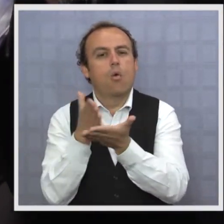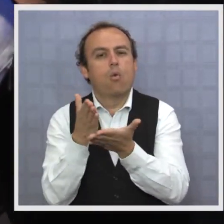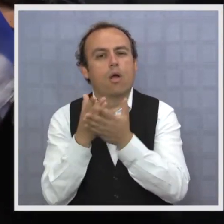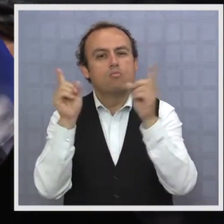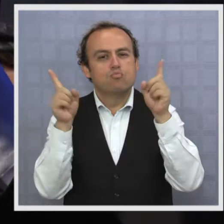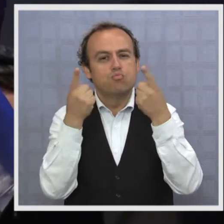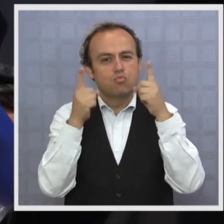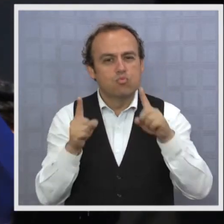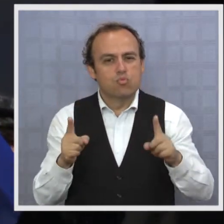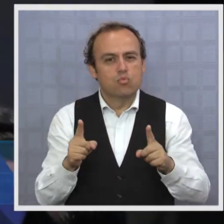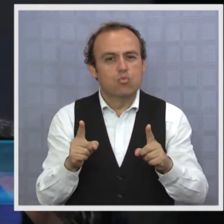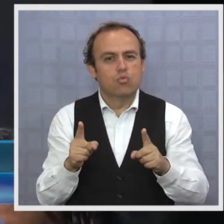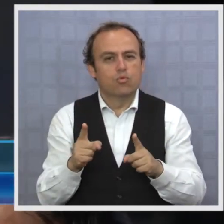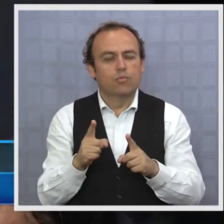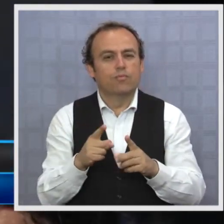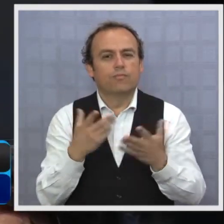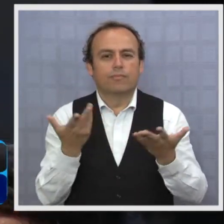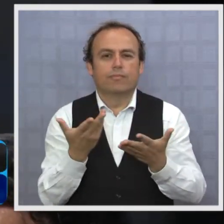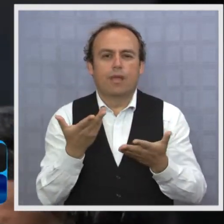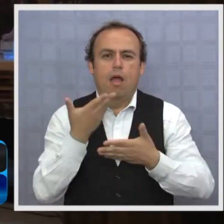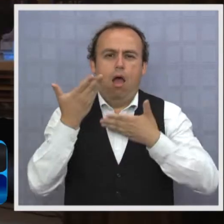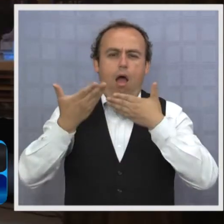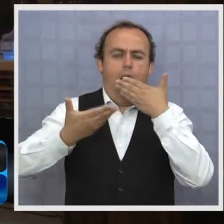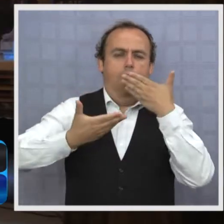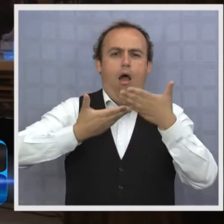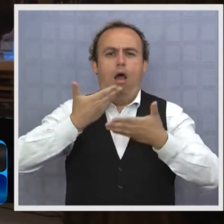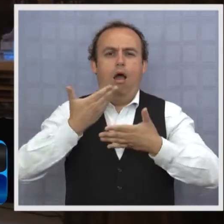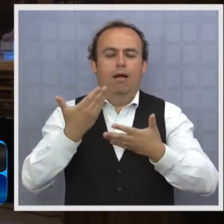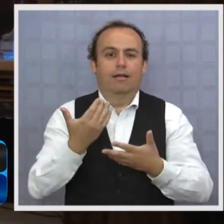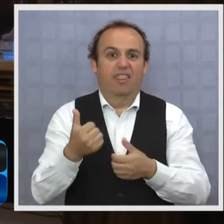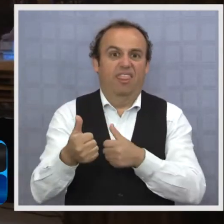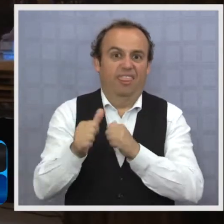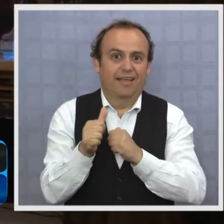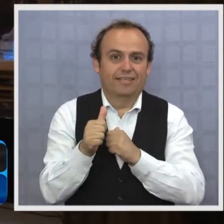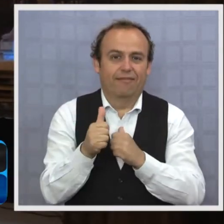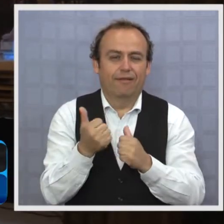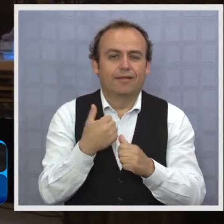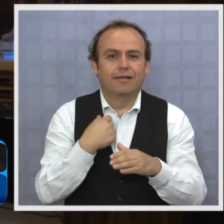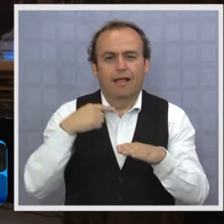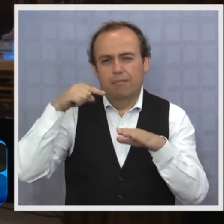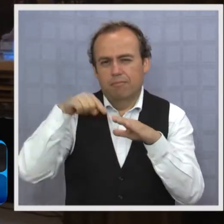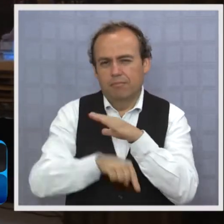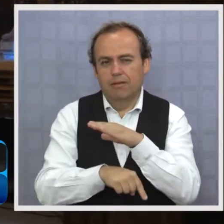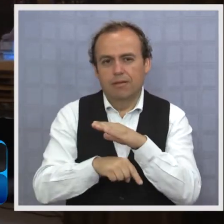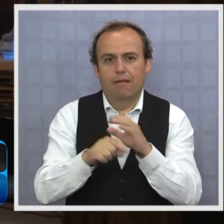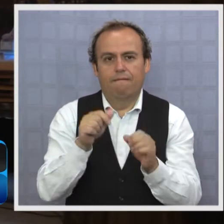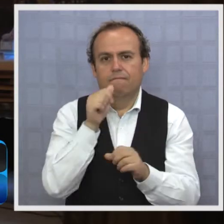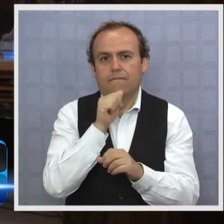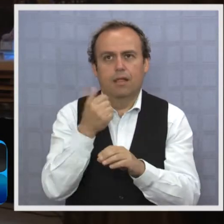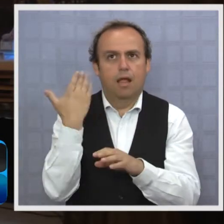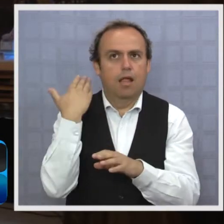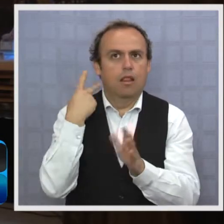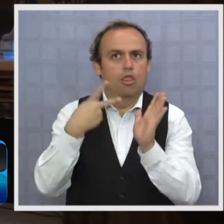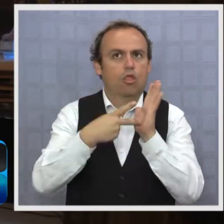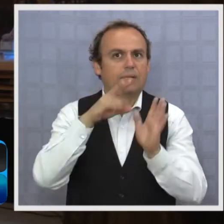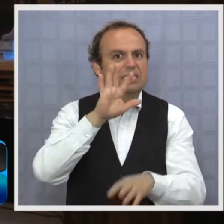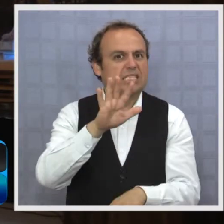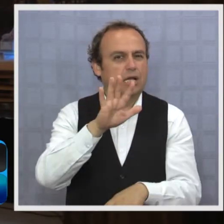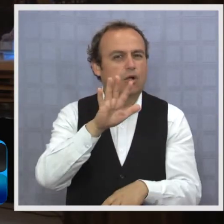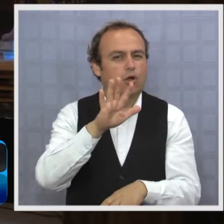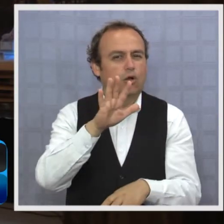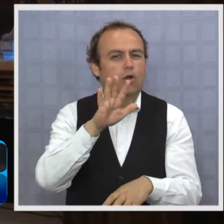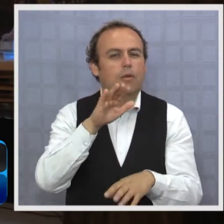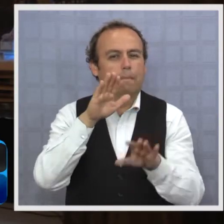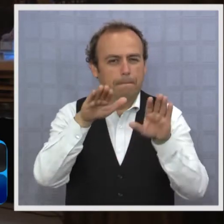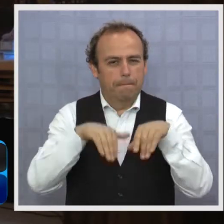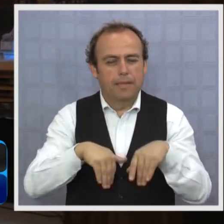de Música acometen semejante desafío. No habíamos profundizado en el tema de la ópera. Lo hicimos el año 2005 con la